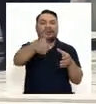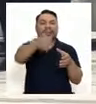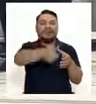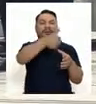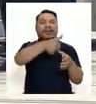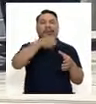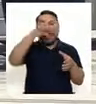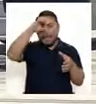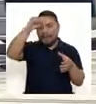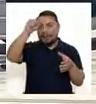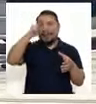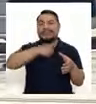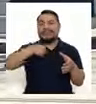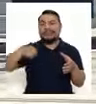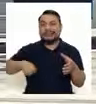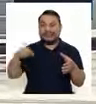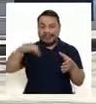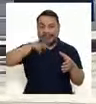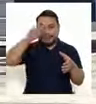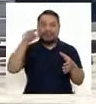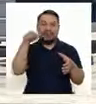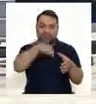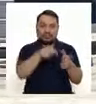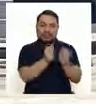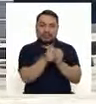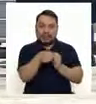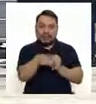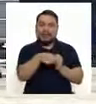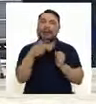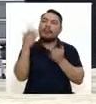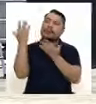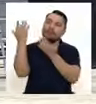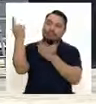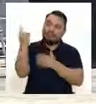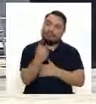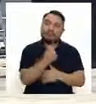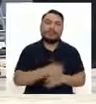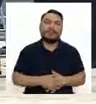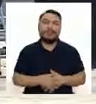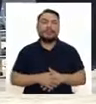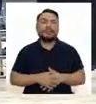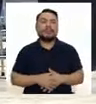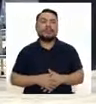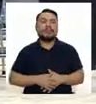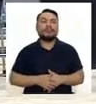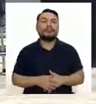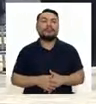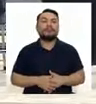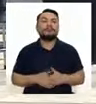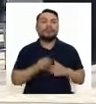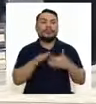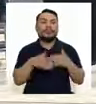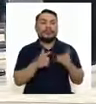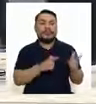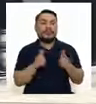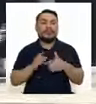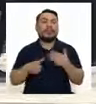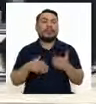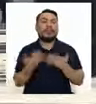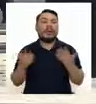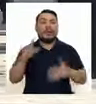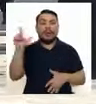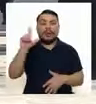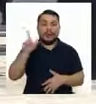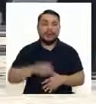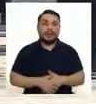la embajada china en el Perú. Todo dispuesto entonces, como en otras ocasiones que hemos transmitido desde el